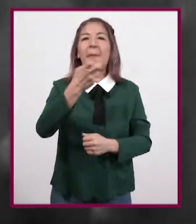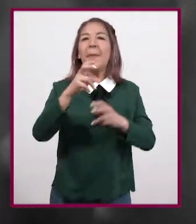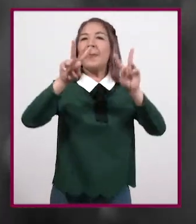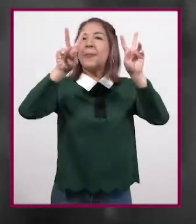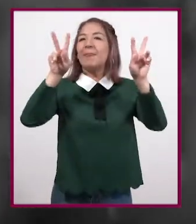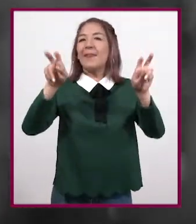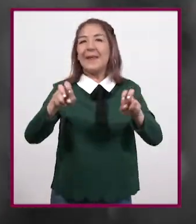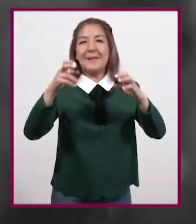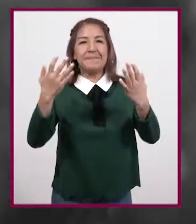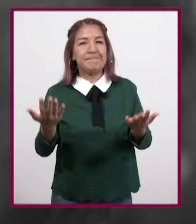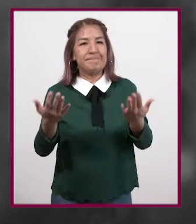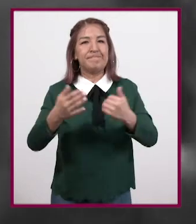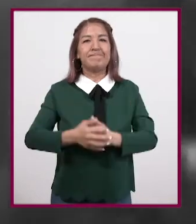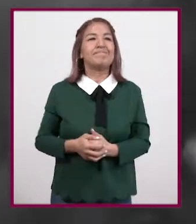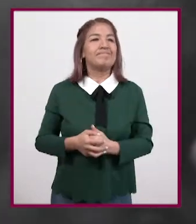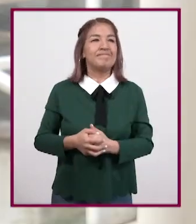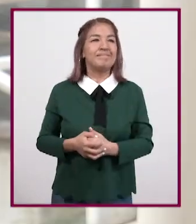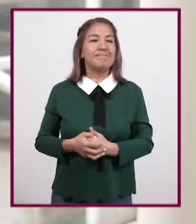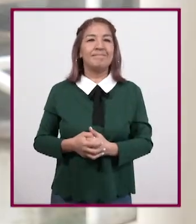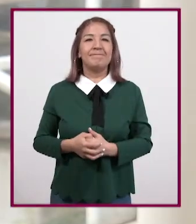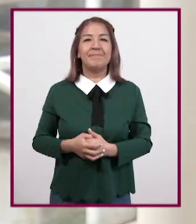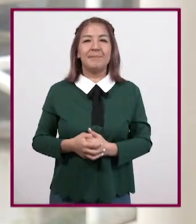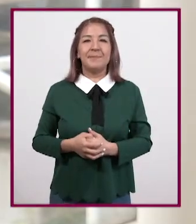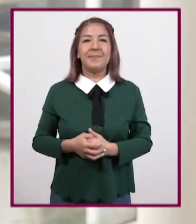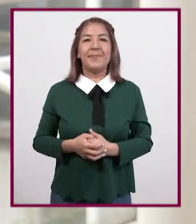este término o esta